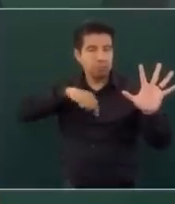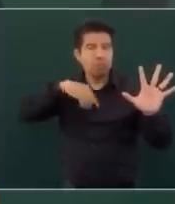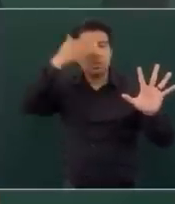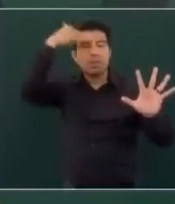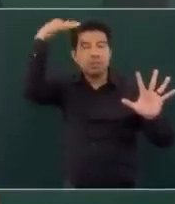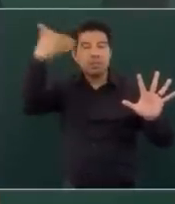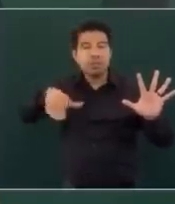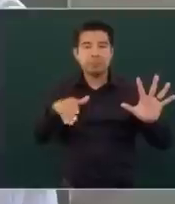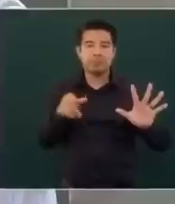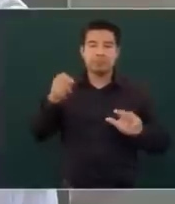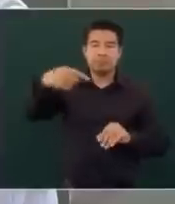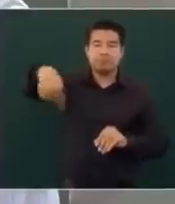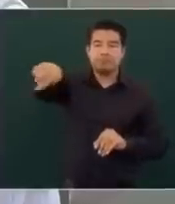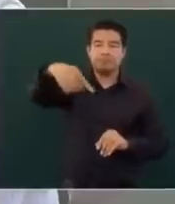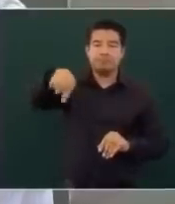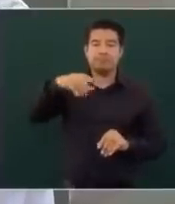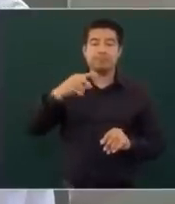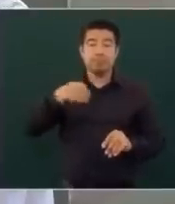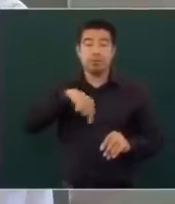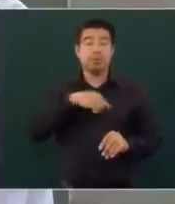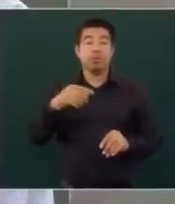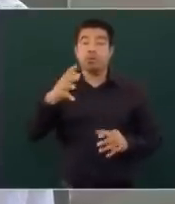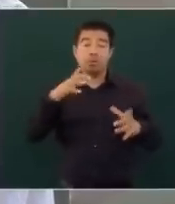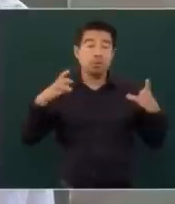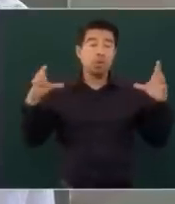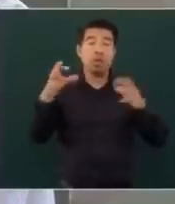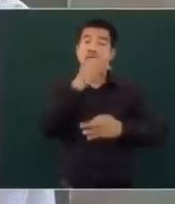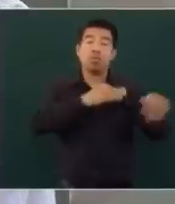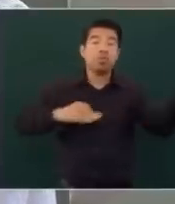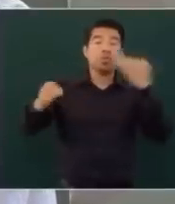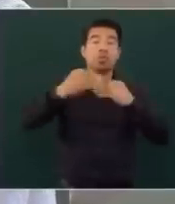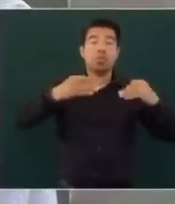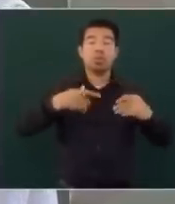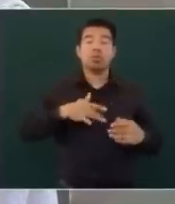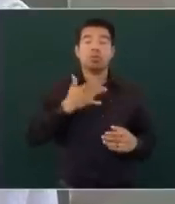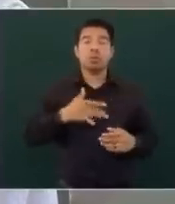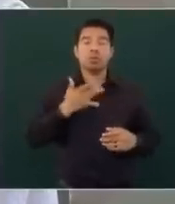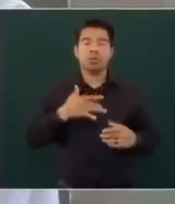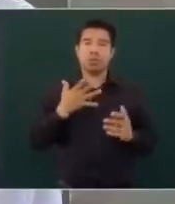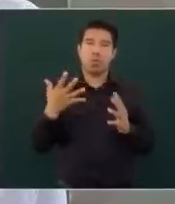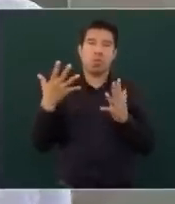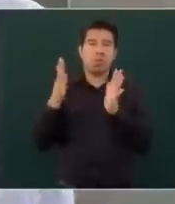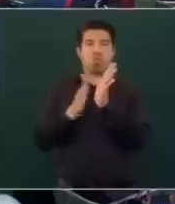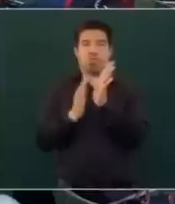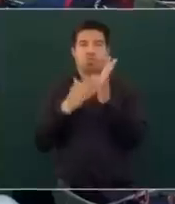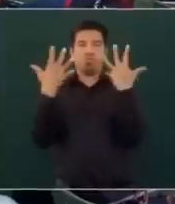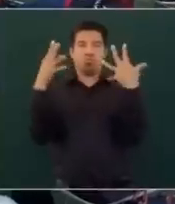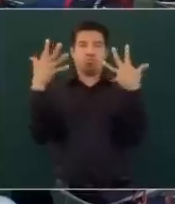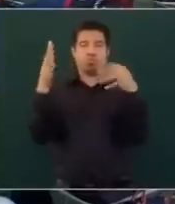Todo esto lo debemos de celebrar, porque